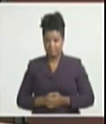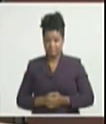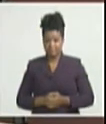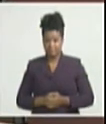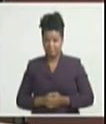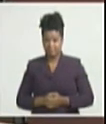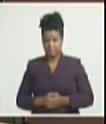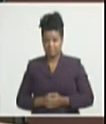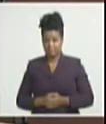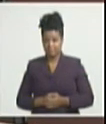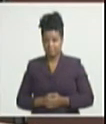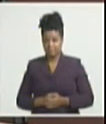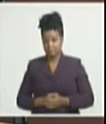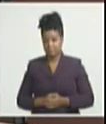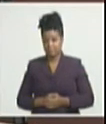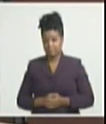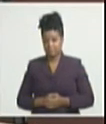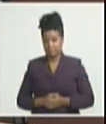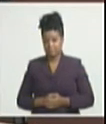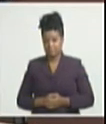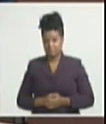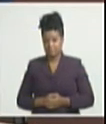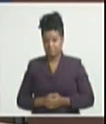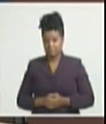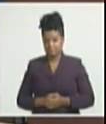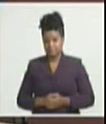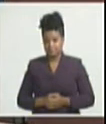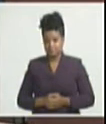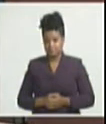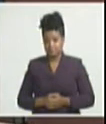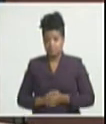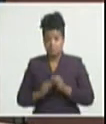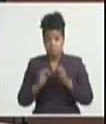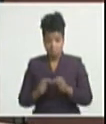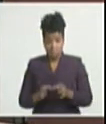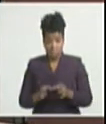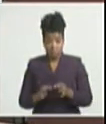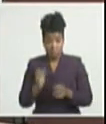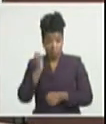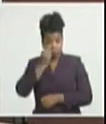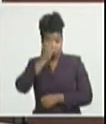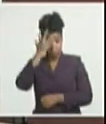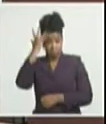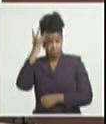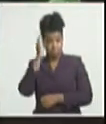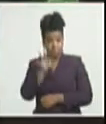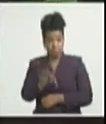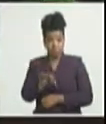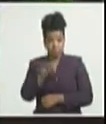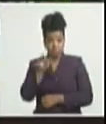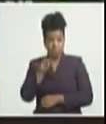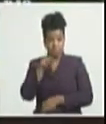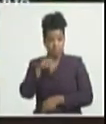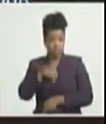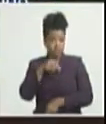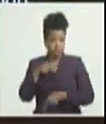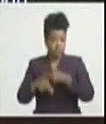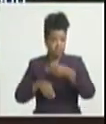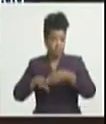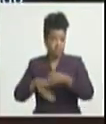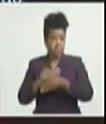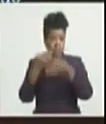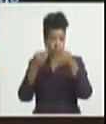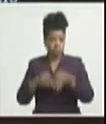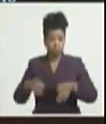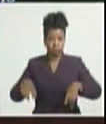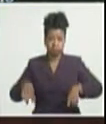La elección por el Comité Central de la nueva máxima dirección del Partido Comunista de Cuba se realiza exactamente el día en que se cumple el